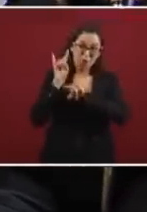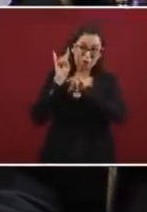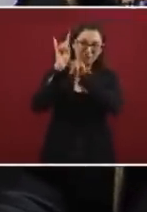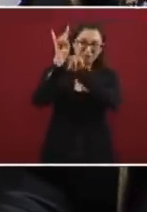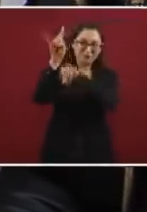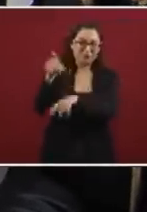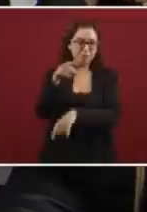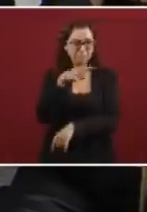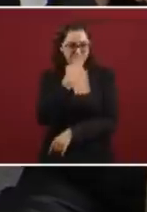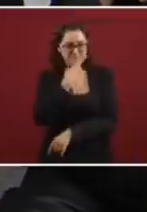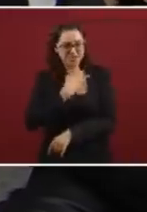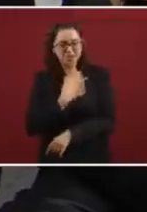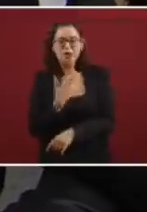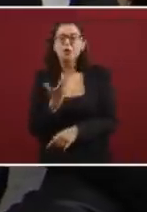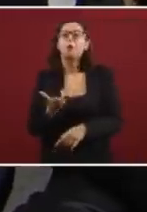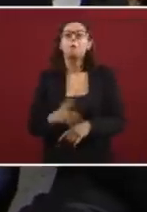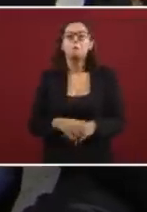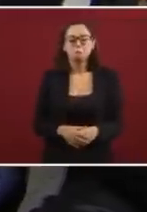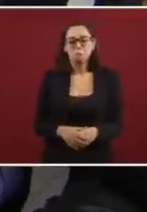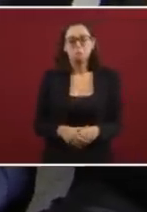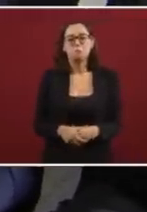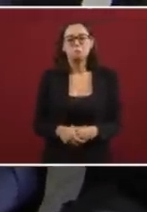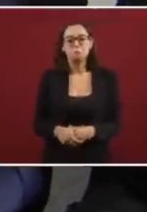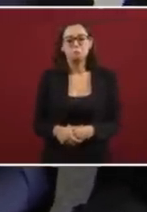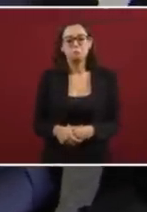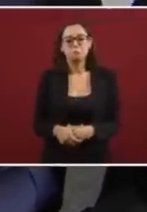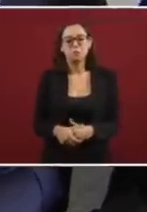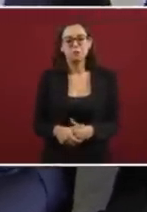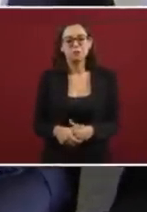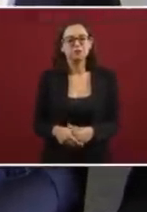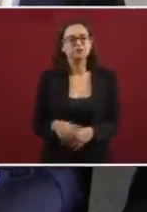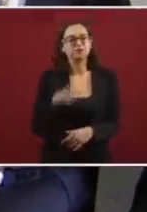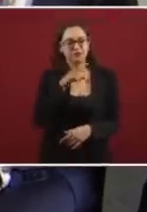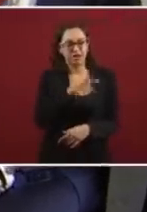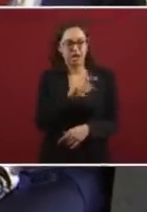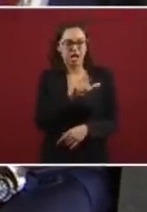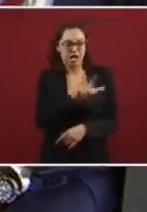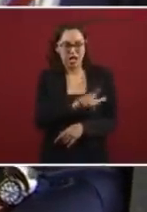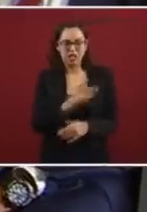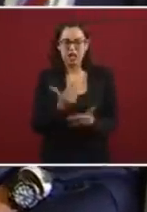tenía él un anteproyecto